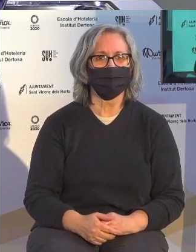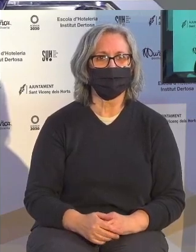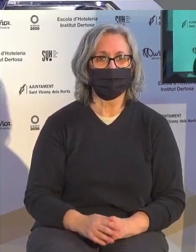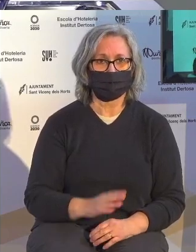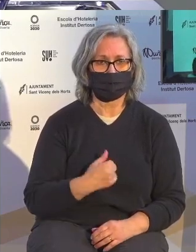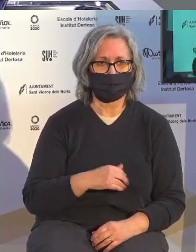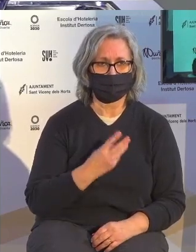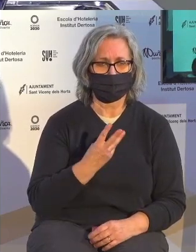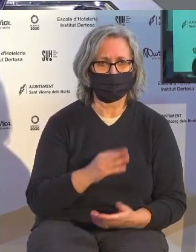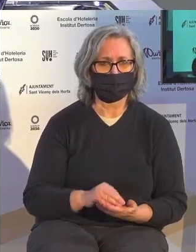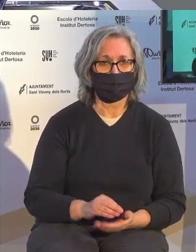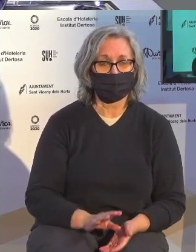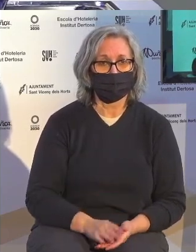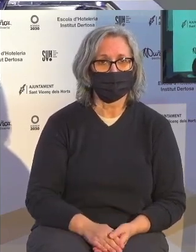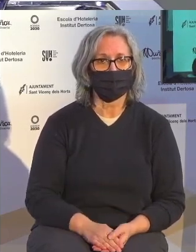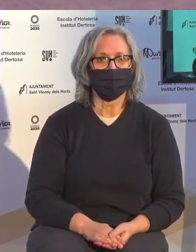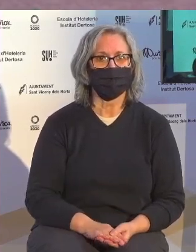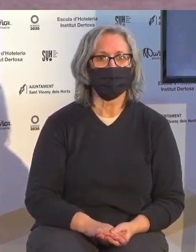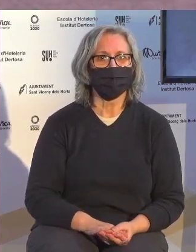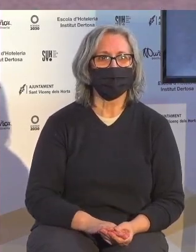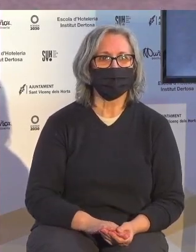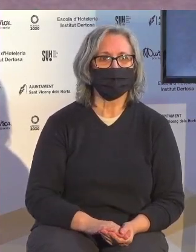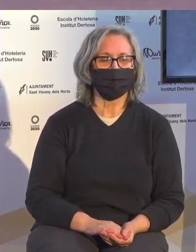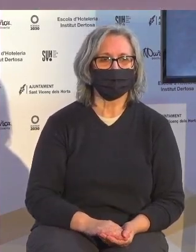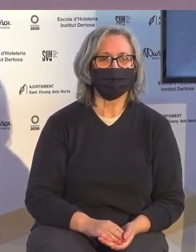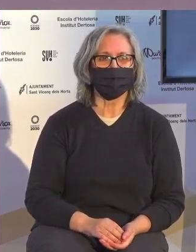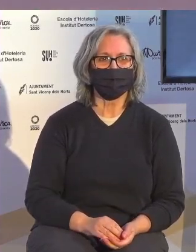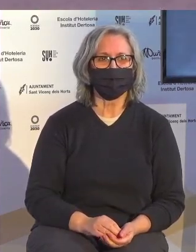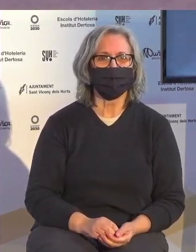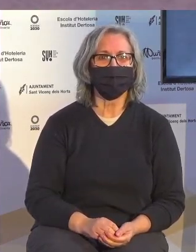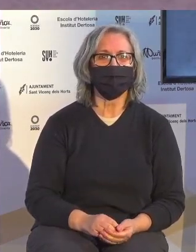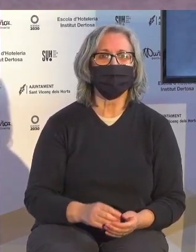traído de finlandia unas fresitas salvajes